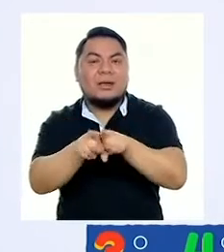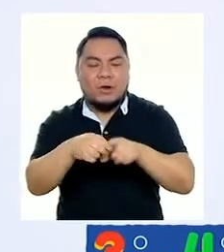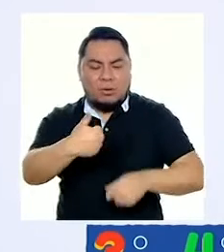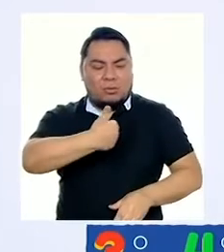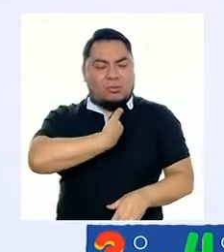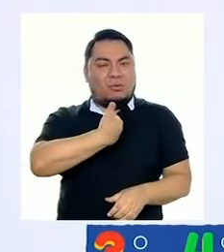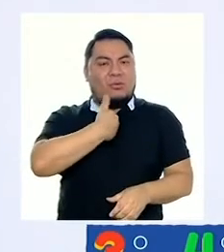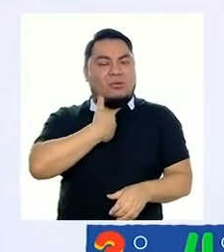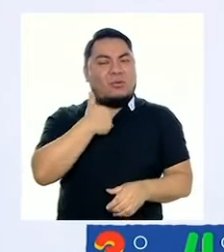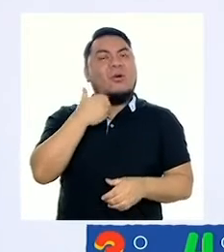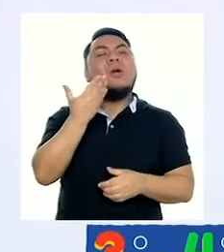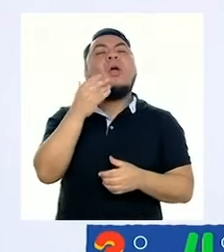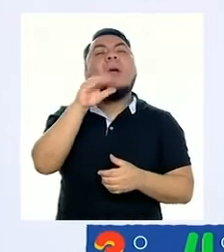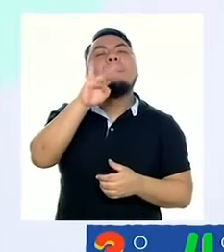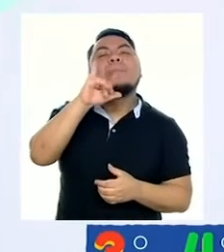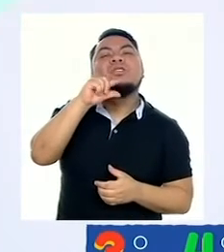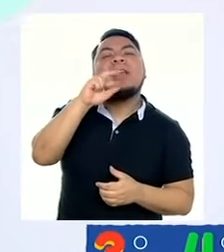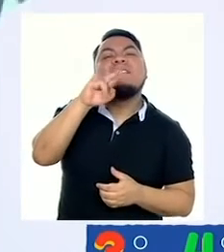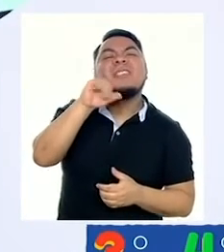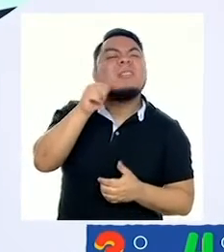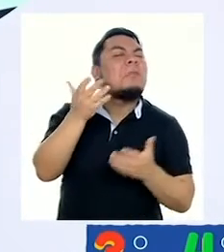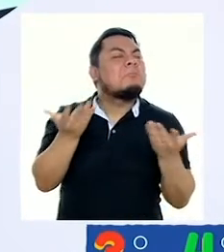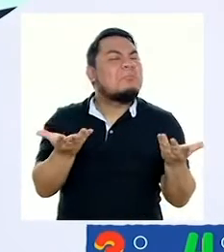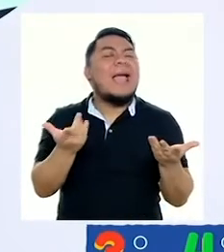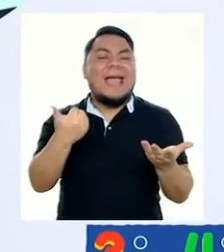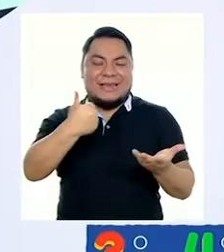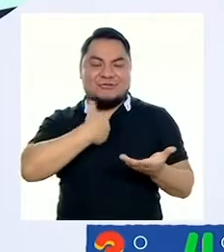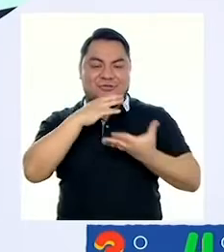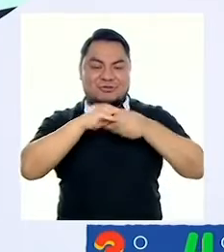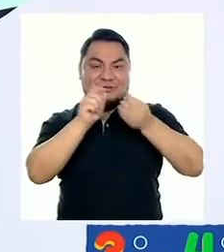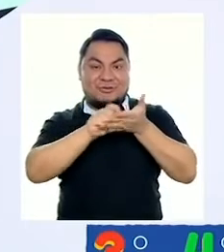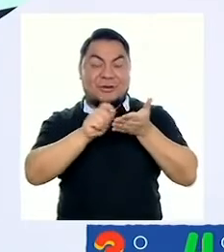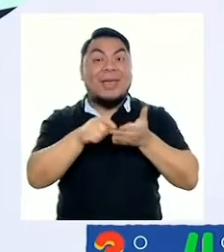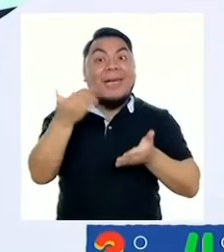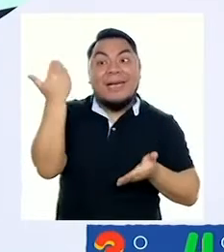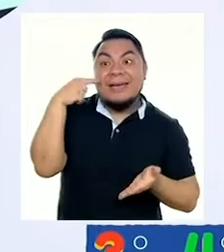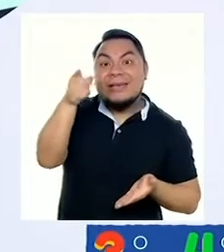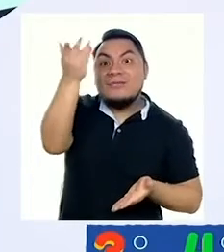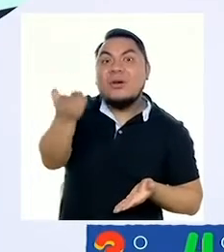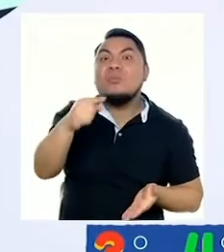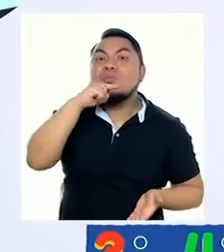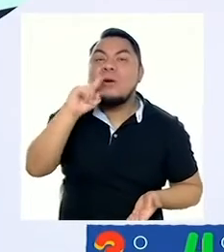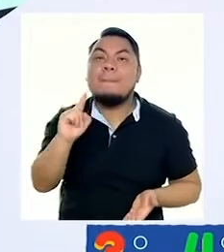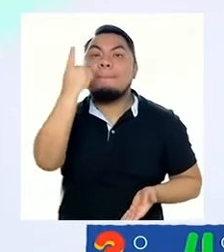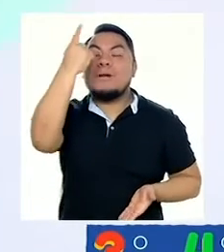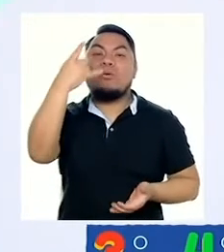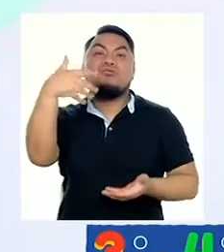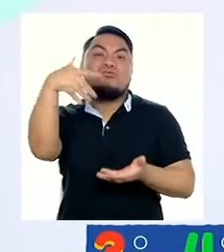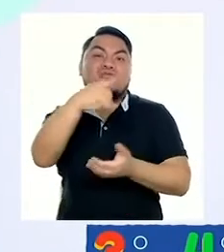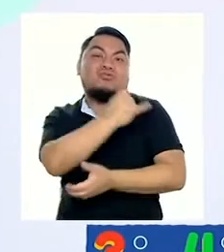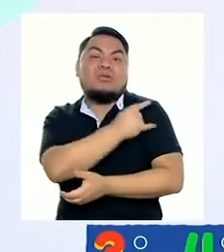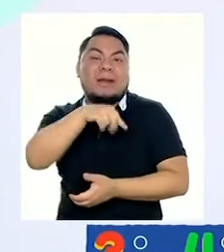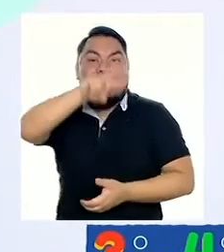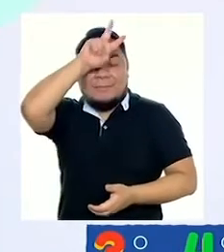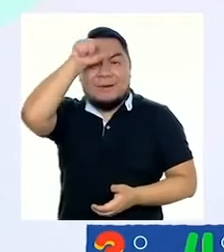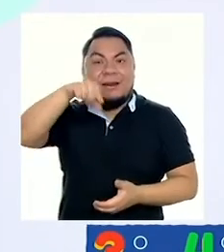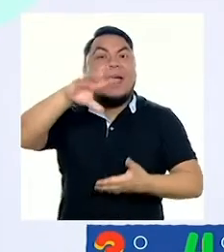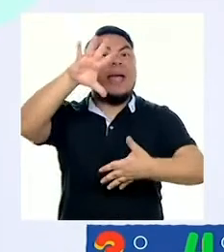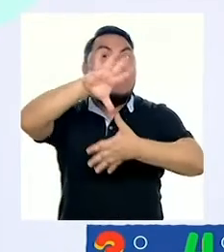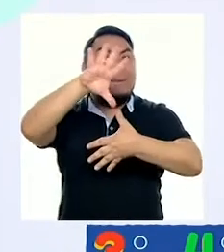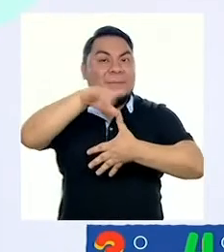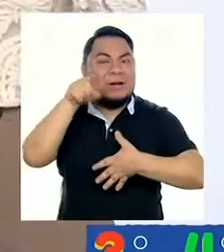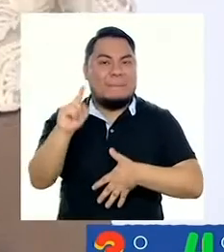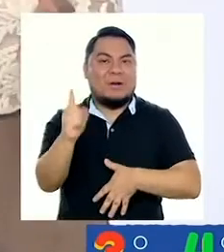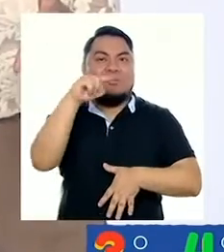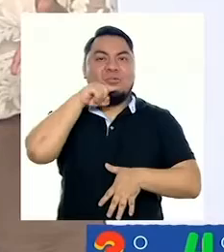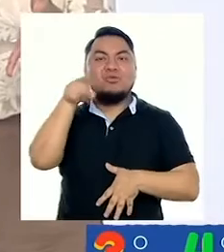Hace unos minutos repasamos por la biografía de María Trinidad Enríquez, la primera mujer universitaria del Perú y América